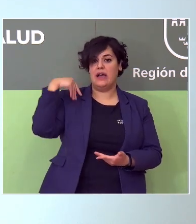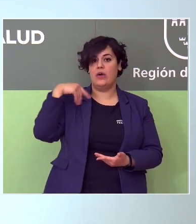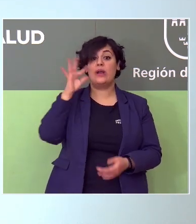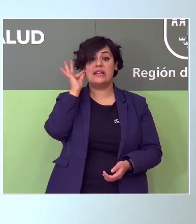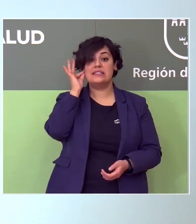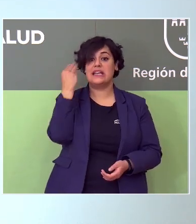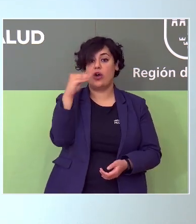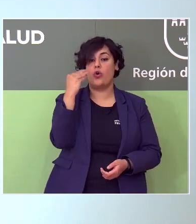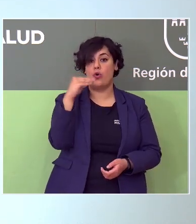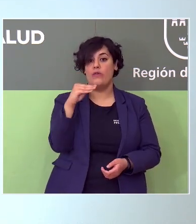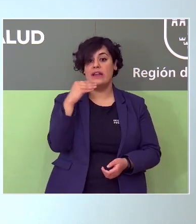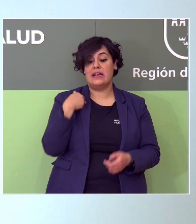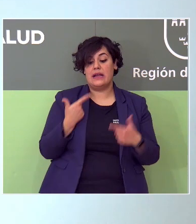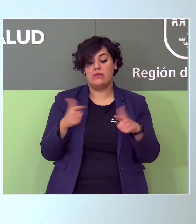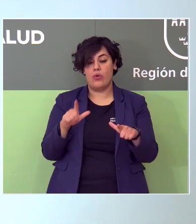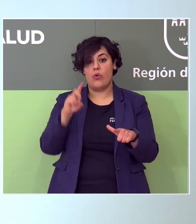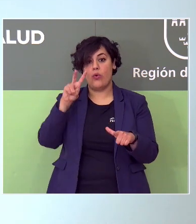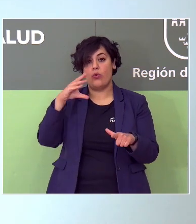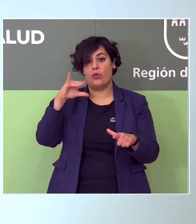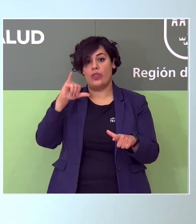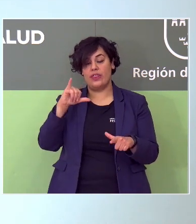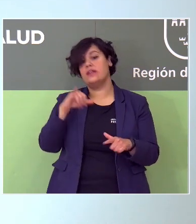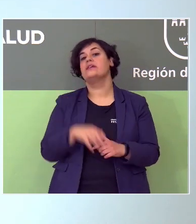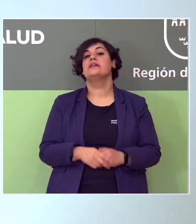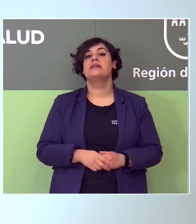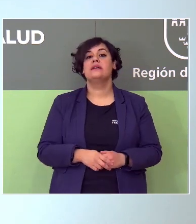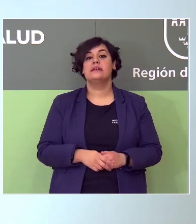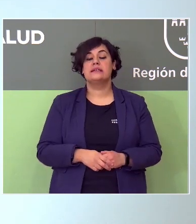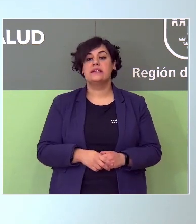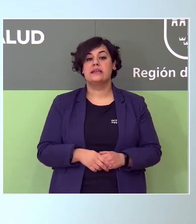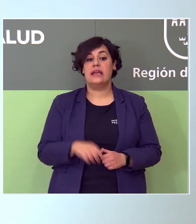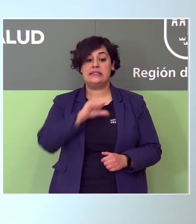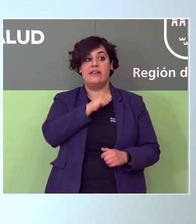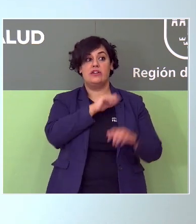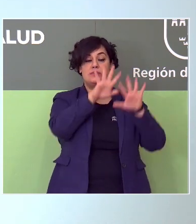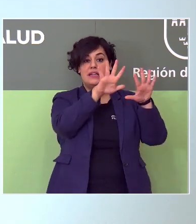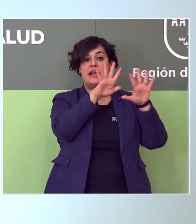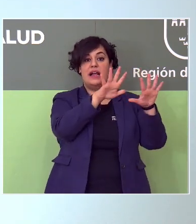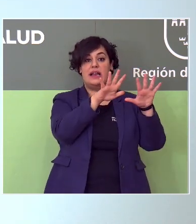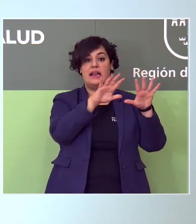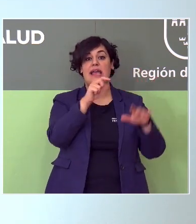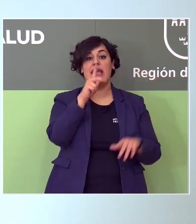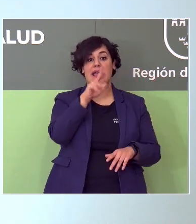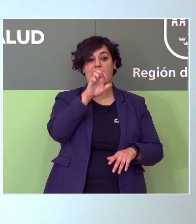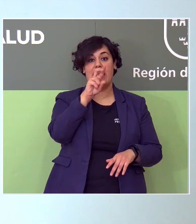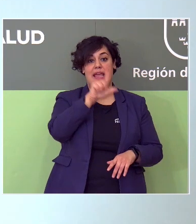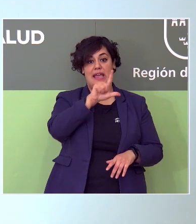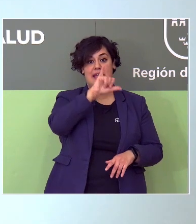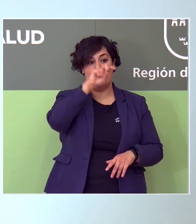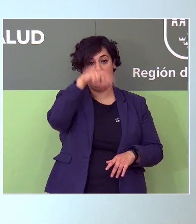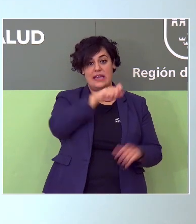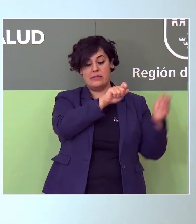en intensivos, que se vino desde el hospital de Allín, que fue hace unos días y que imagino que estará evolucionando de forma favorable. Luego, lo que sí hemos hecho ha